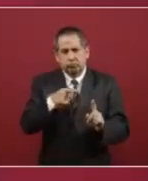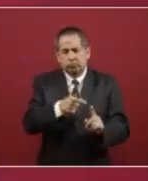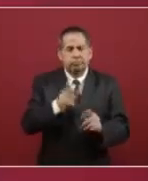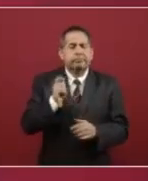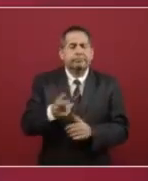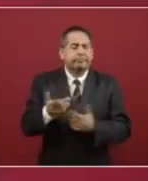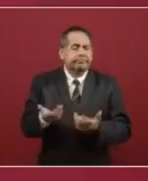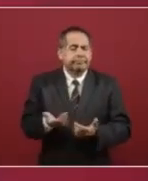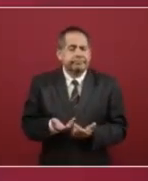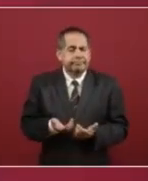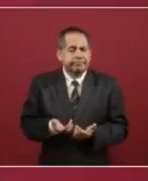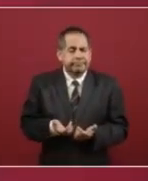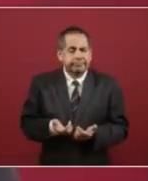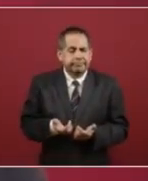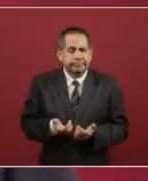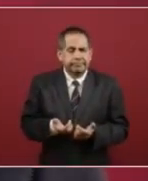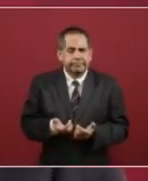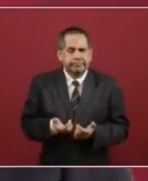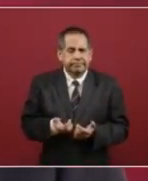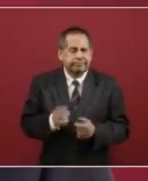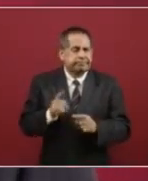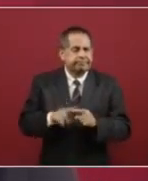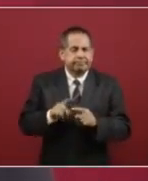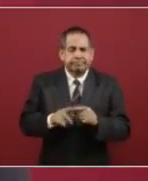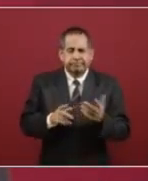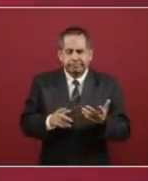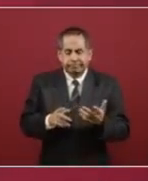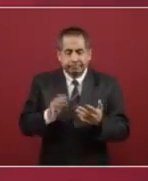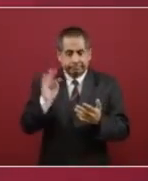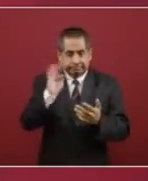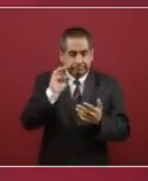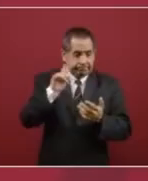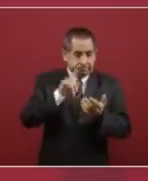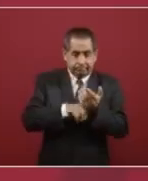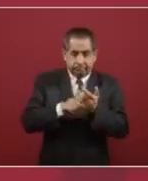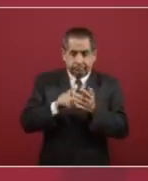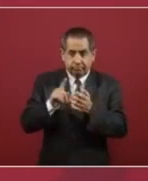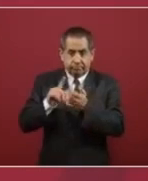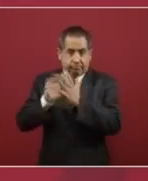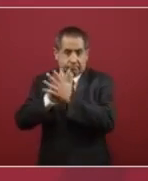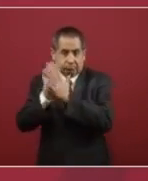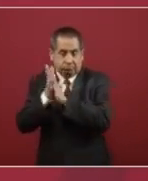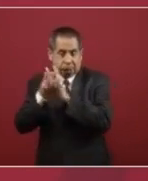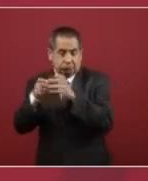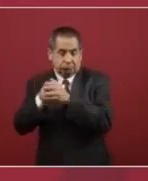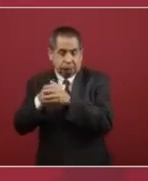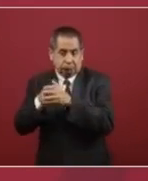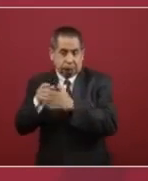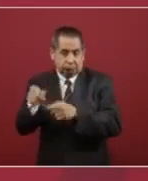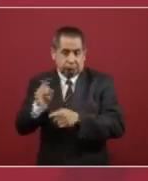que se tratara de un crimen de Estado.